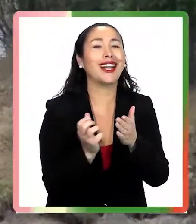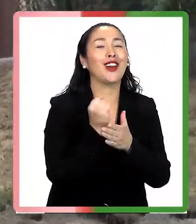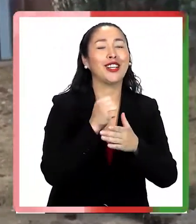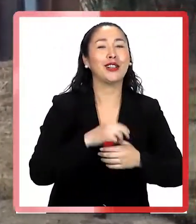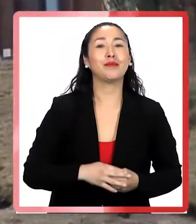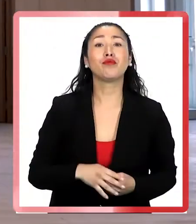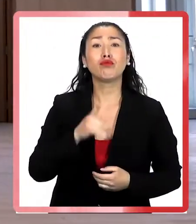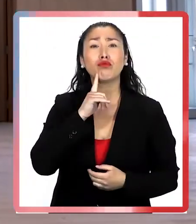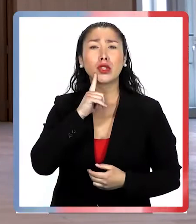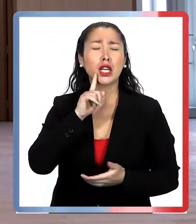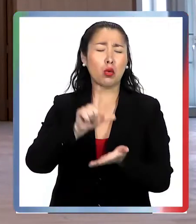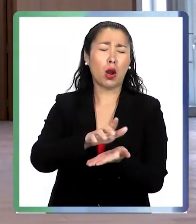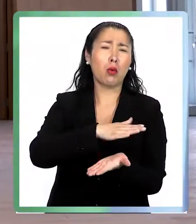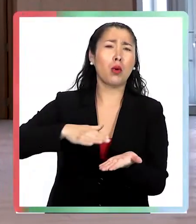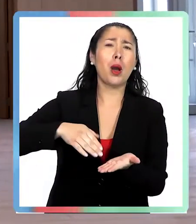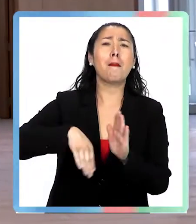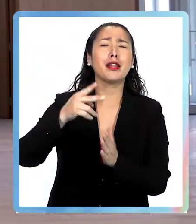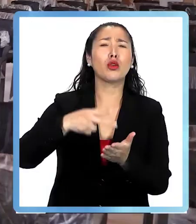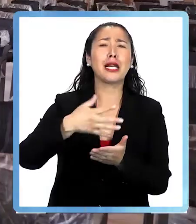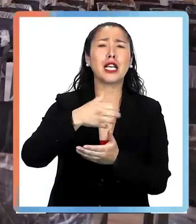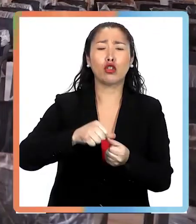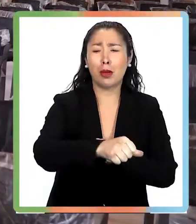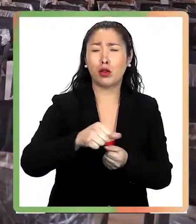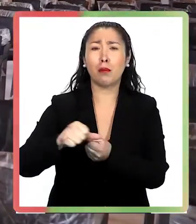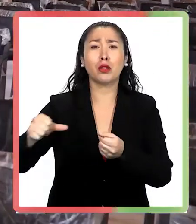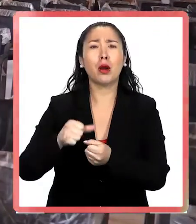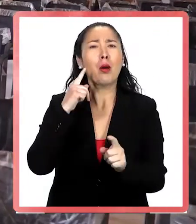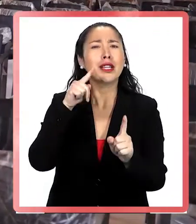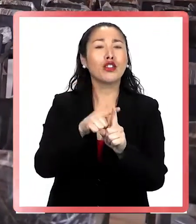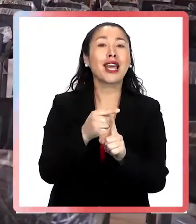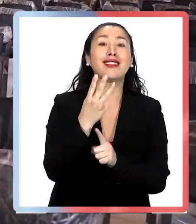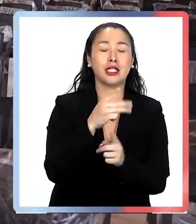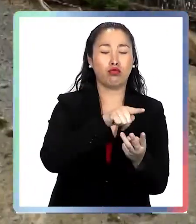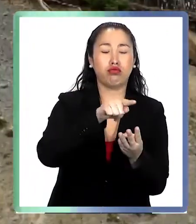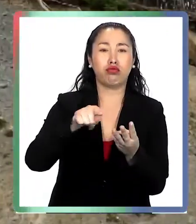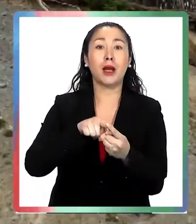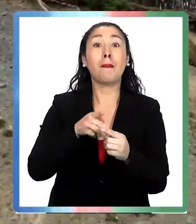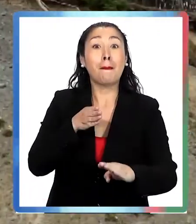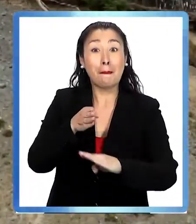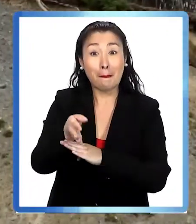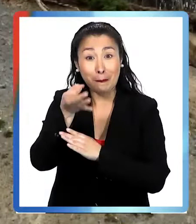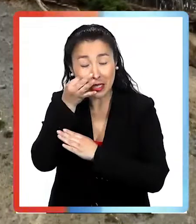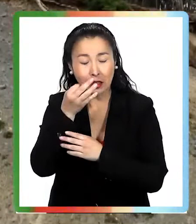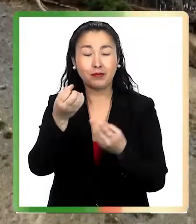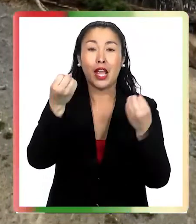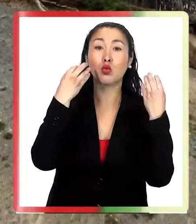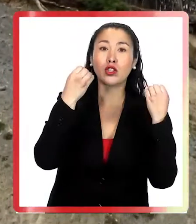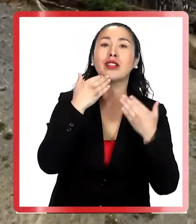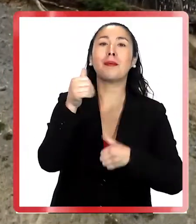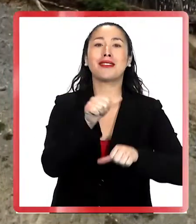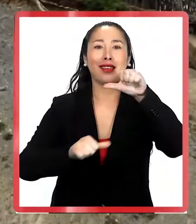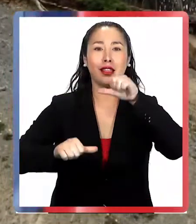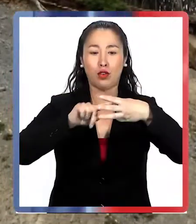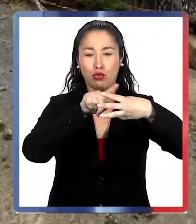posible. Cuenta con una superficie superior a los 2.500 metros cuadrados, destinadas a fortalecer tres líneas de acción: visitantes, educación